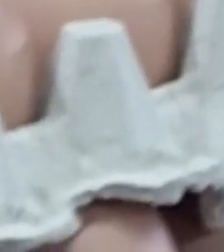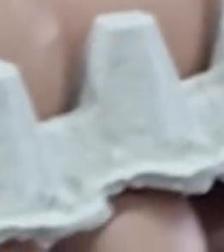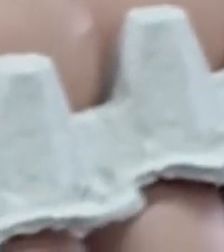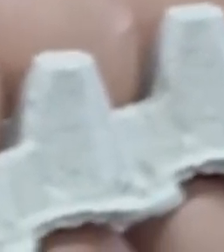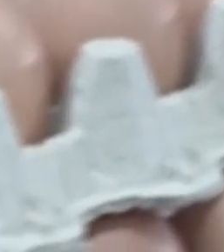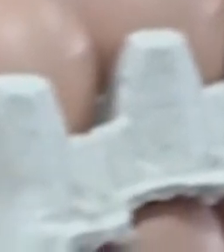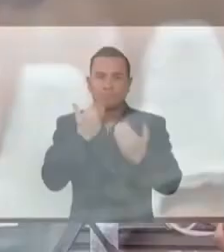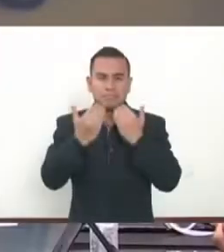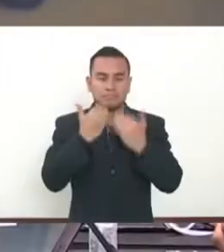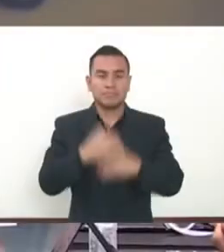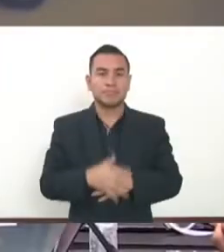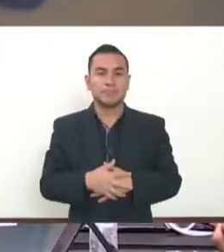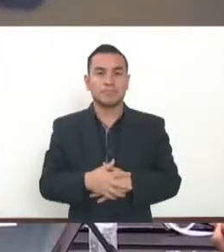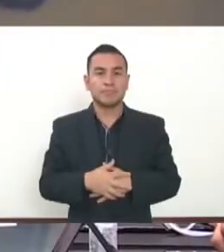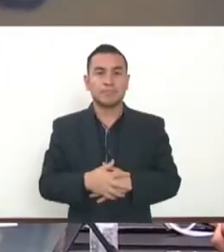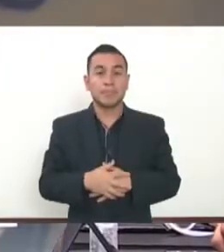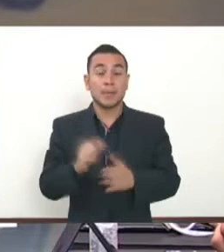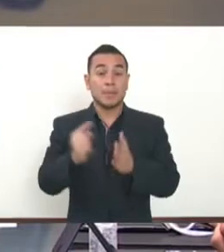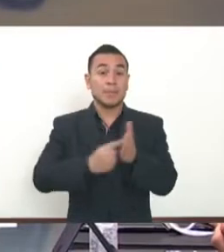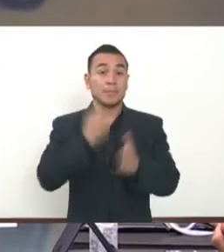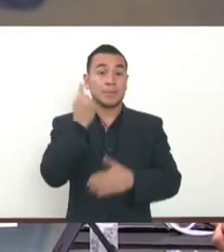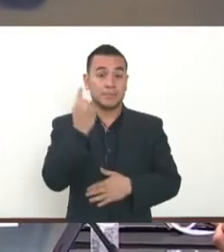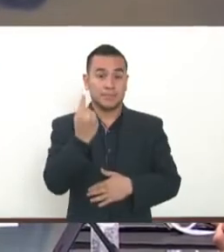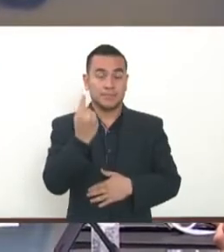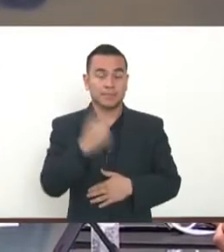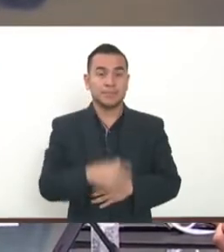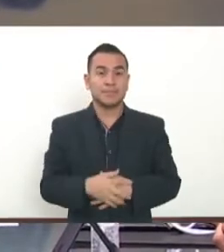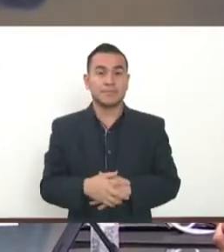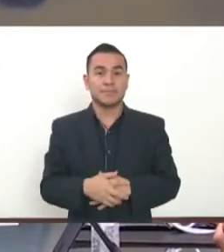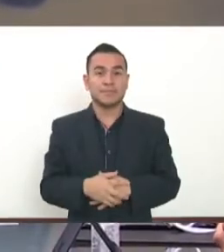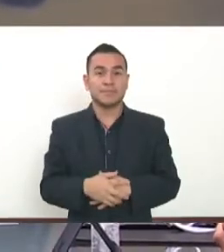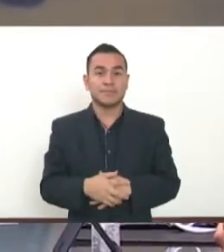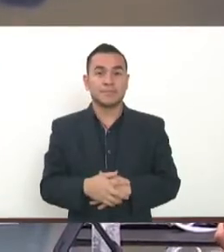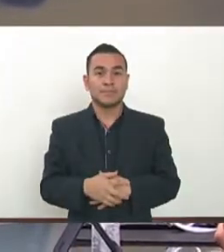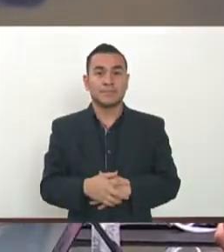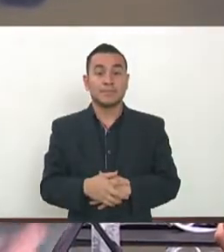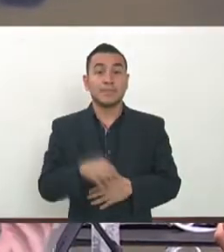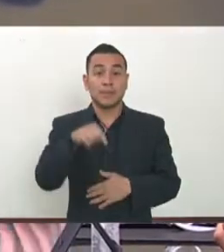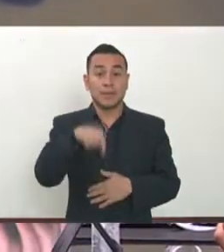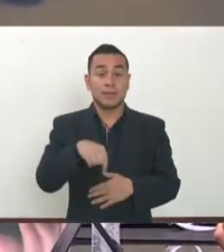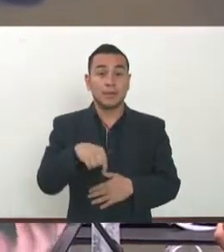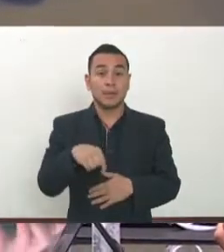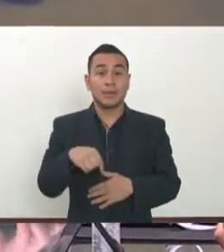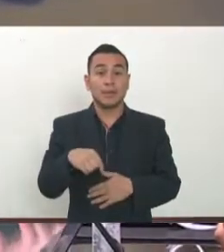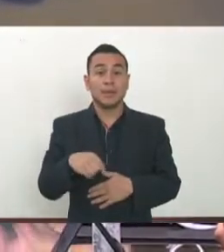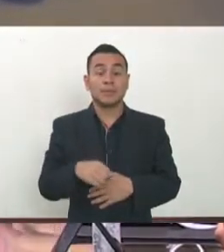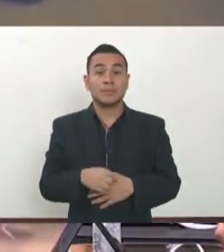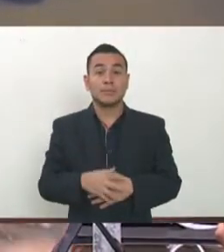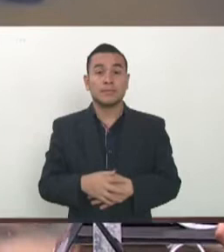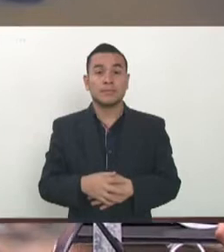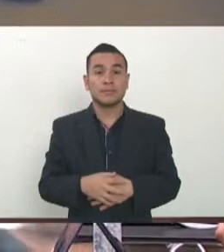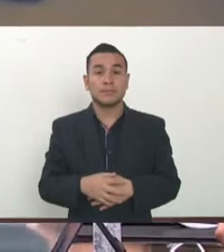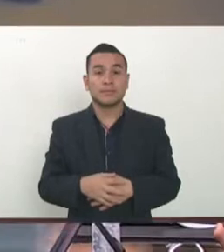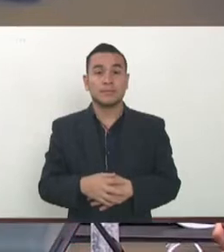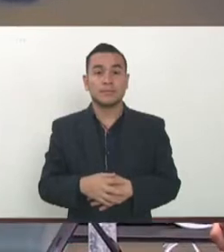en los municipios. Con respecto a la prórroga del pago del impuesto sobre la renta correspondiente a 2019, dijo que también se contempla que